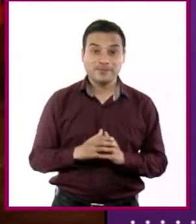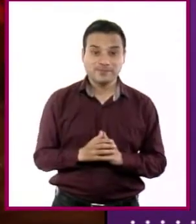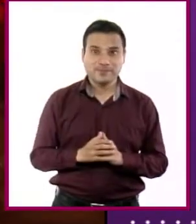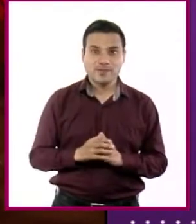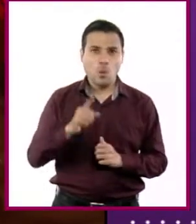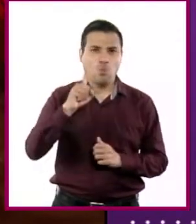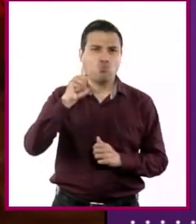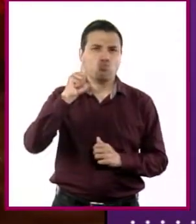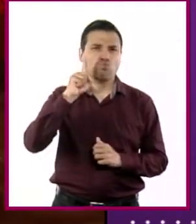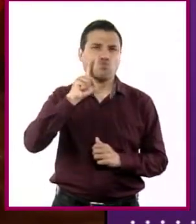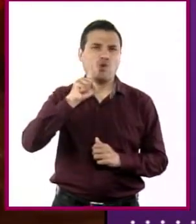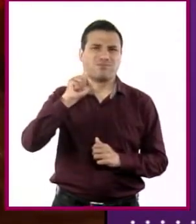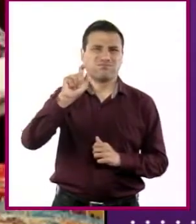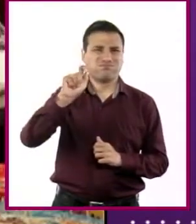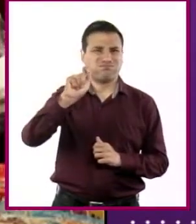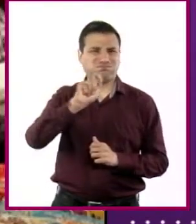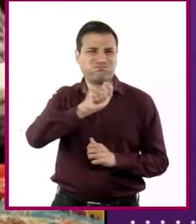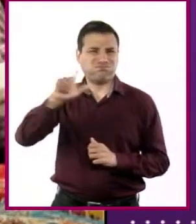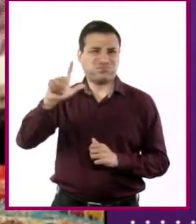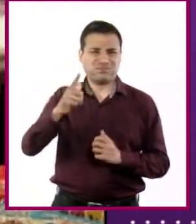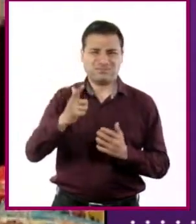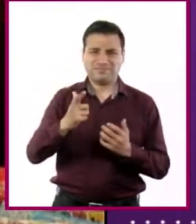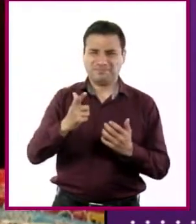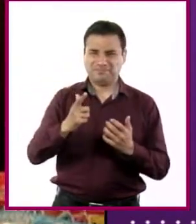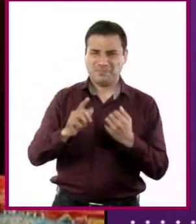adivina del cristal visita la ciudad.